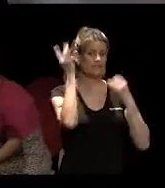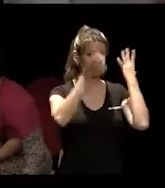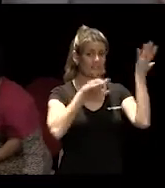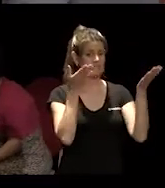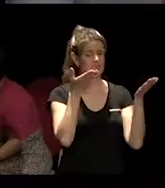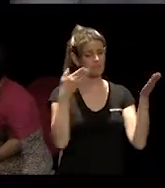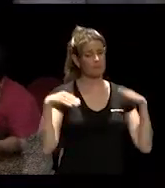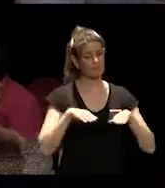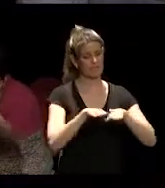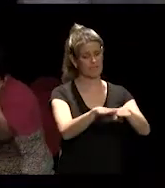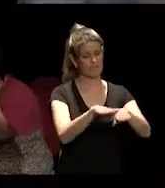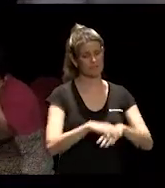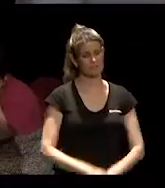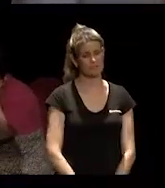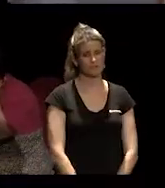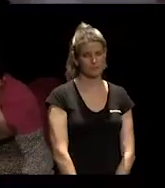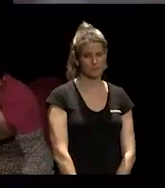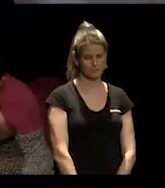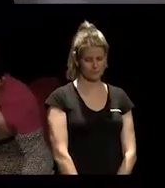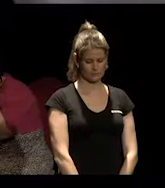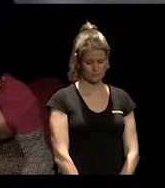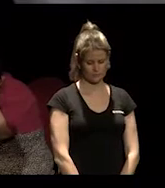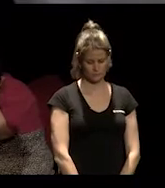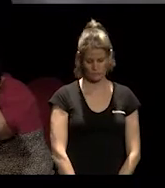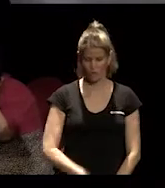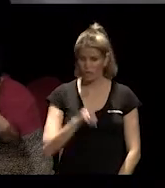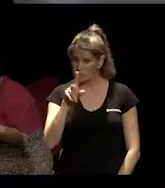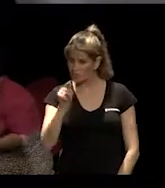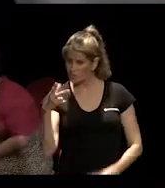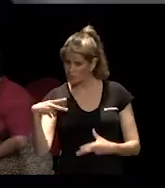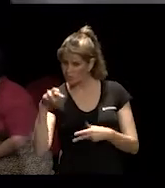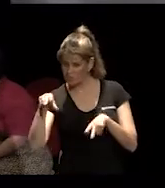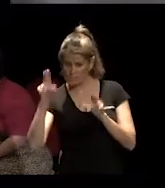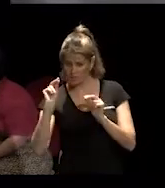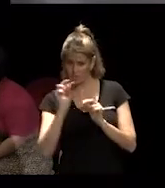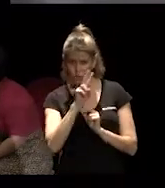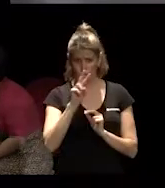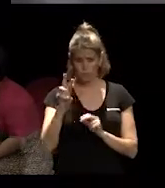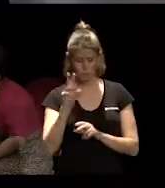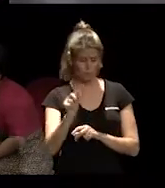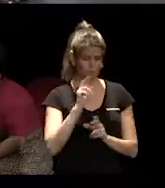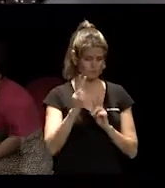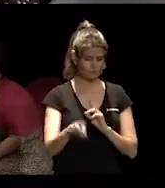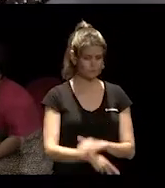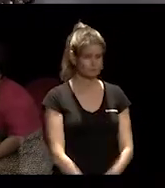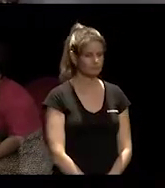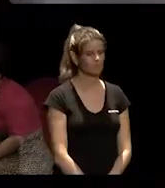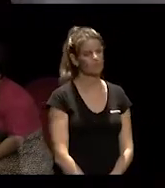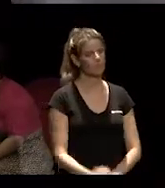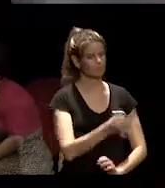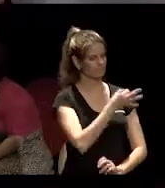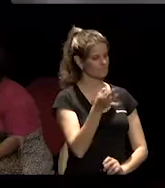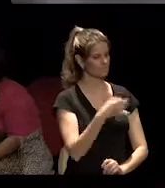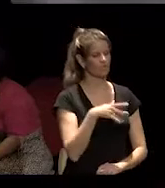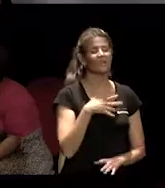paralelas. Begoña, tienes que terminar las cosas. Me quedan 2 minutos, ¿te tengo que terminar? 2, 3 minutos. Vale, perfecto, gracias. Y bueno, en